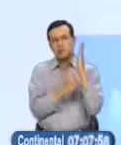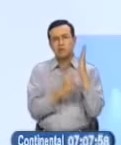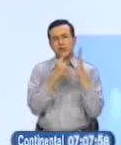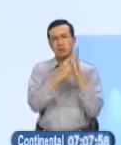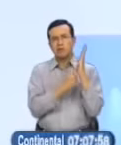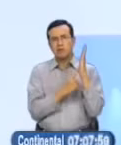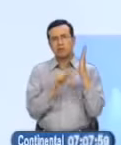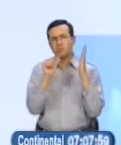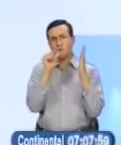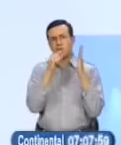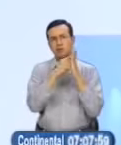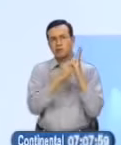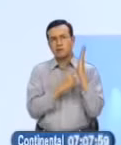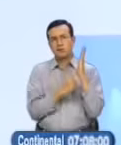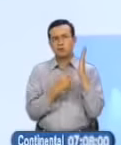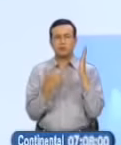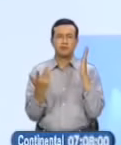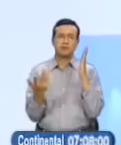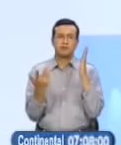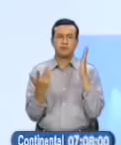más,